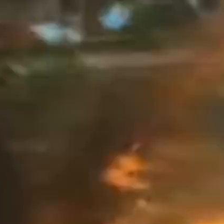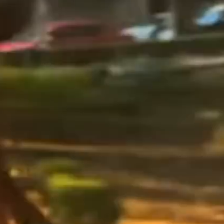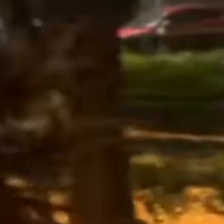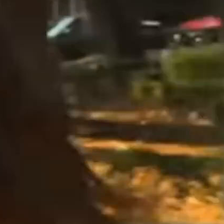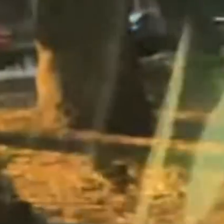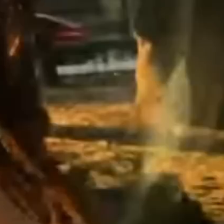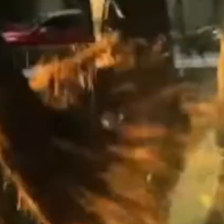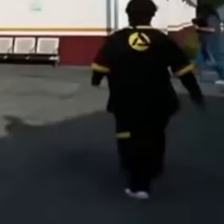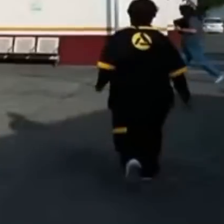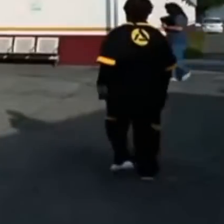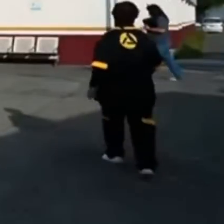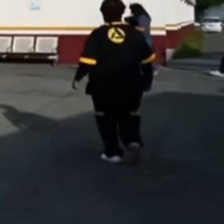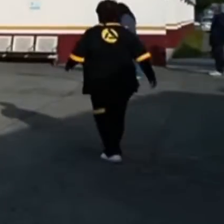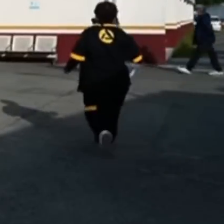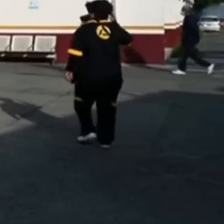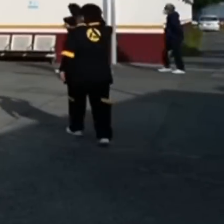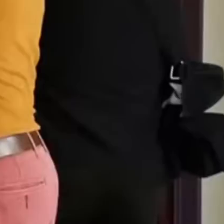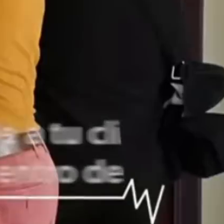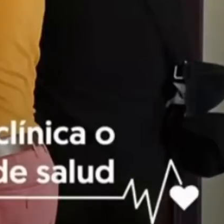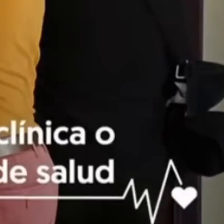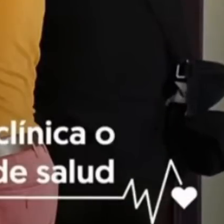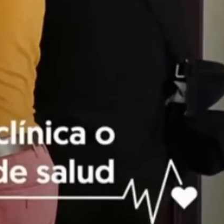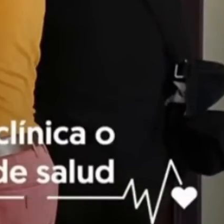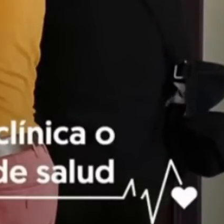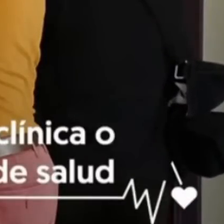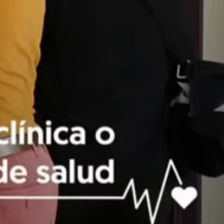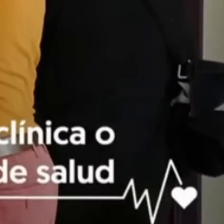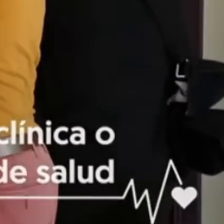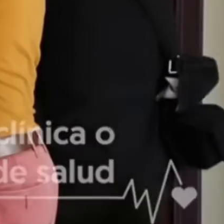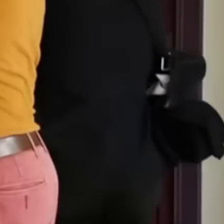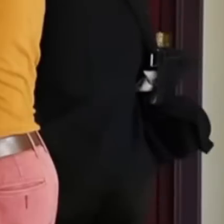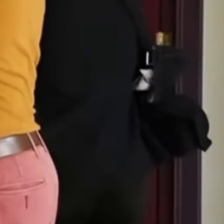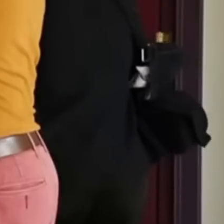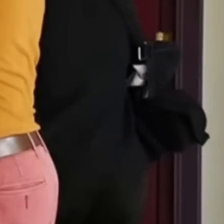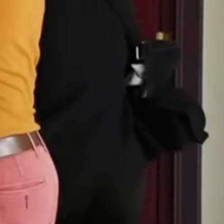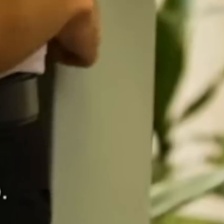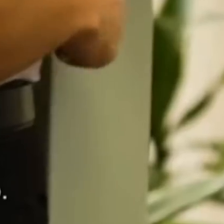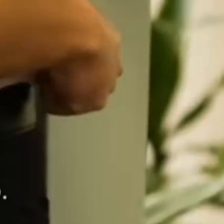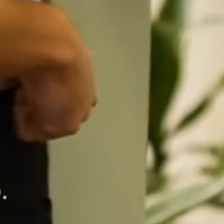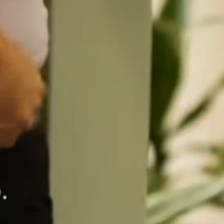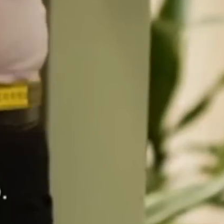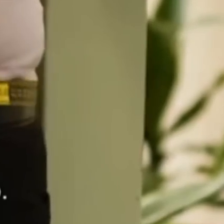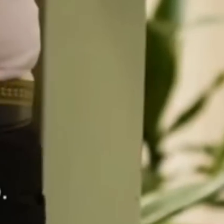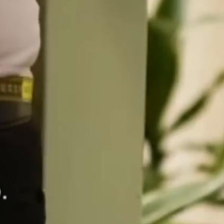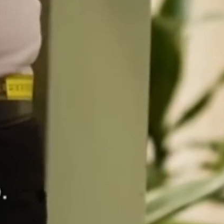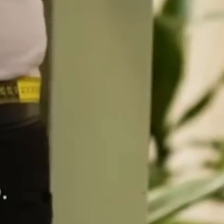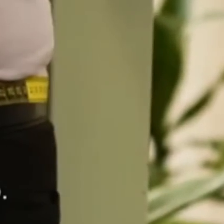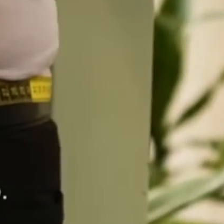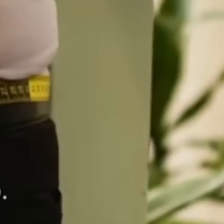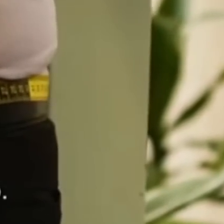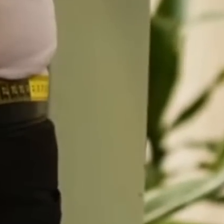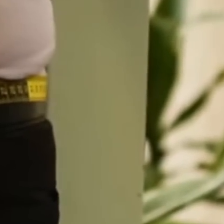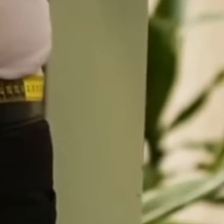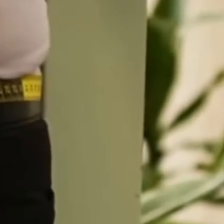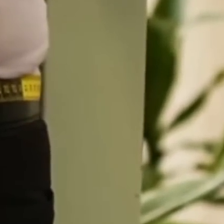resultados. Y lo más importante, acude a tu clínica o centro de salud para que un especialista te evalúe, supervise y te dé